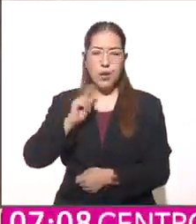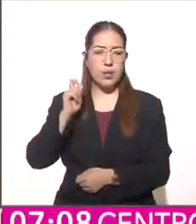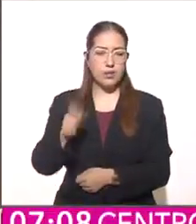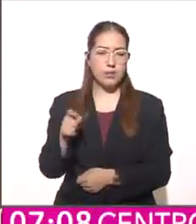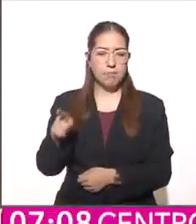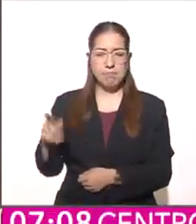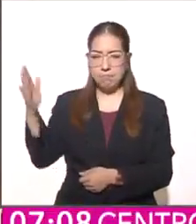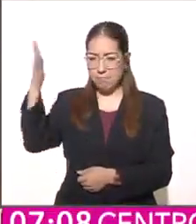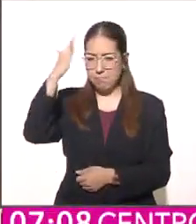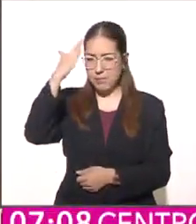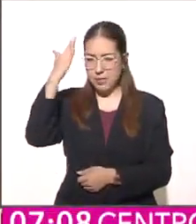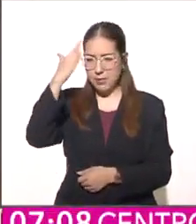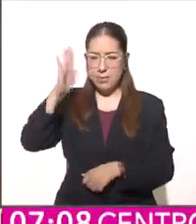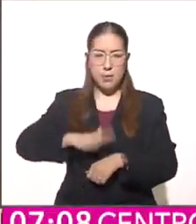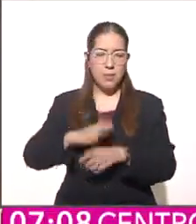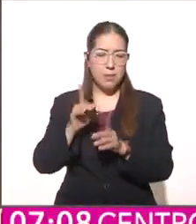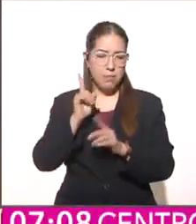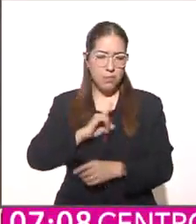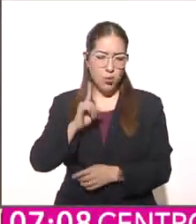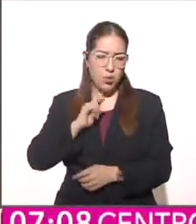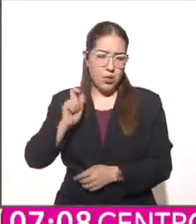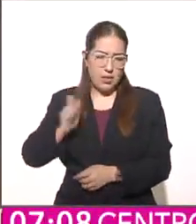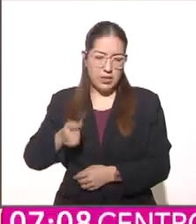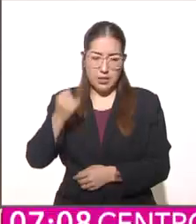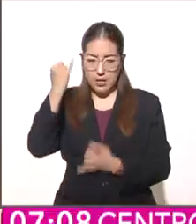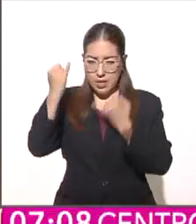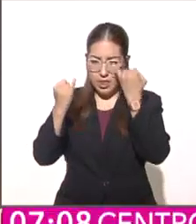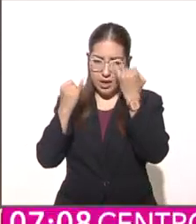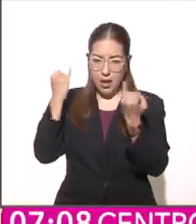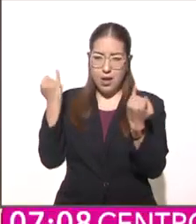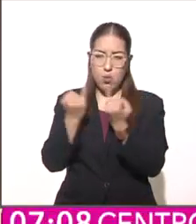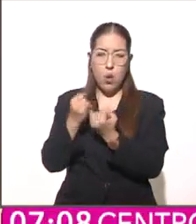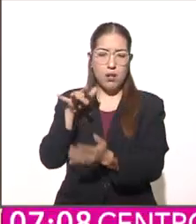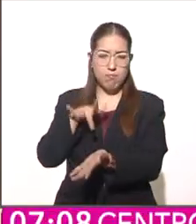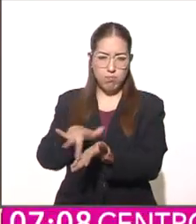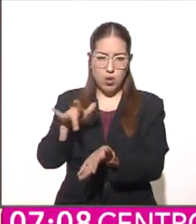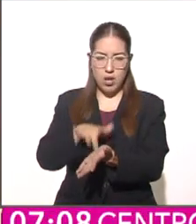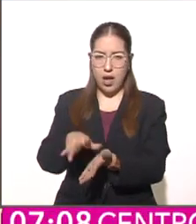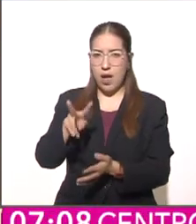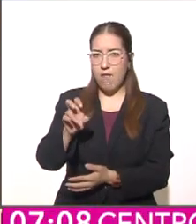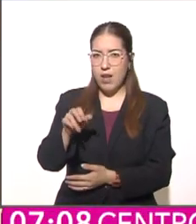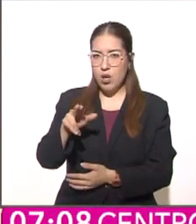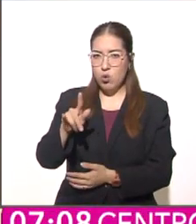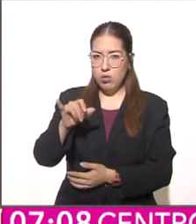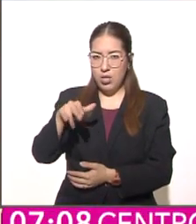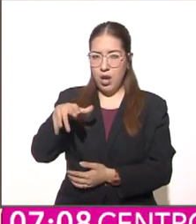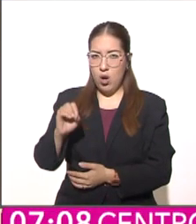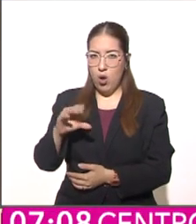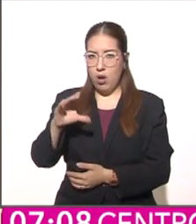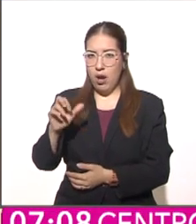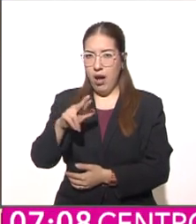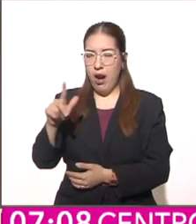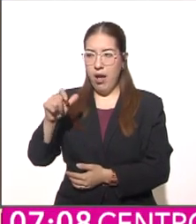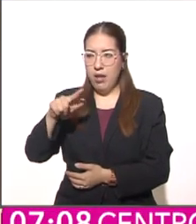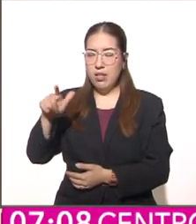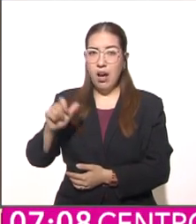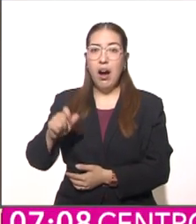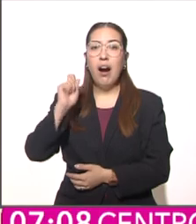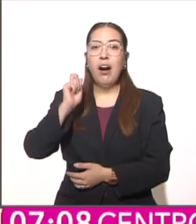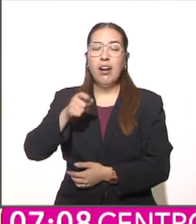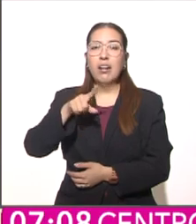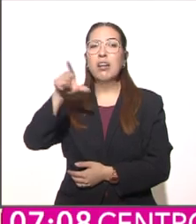las principales propagandistas de las ideas de Venustiano Carranza. En septiembre de 1919,